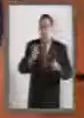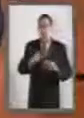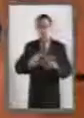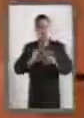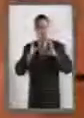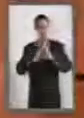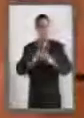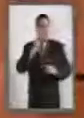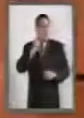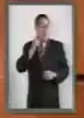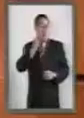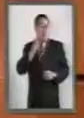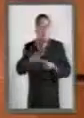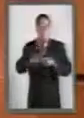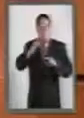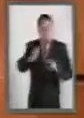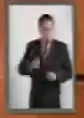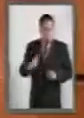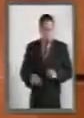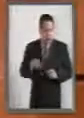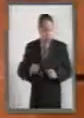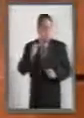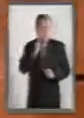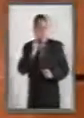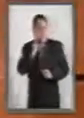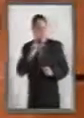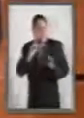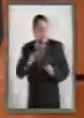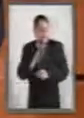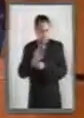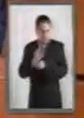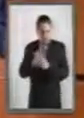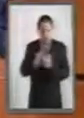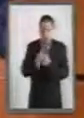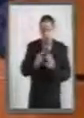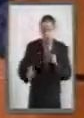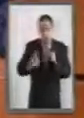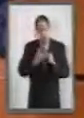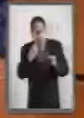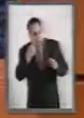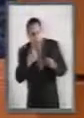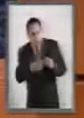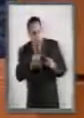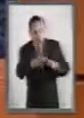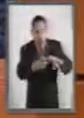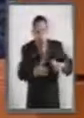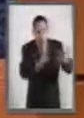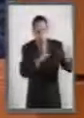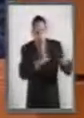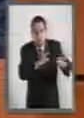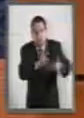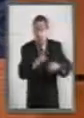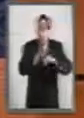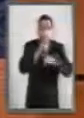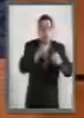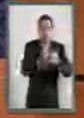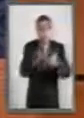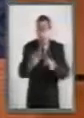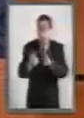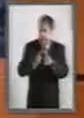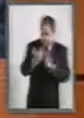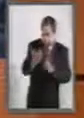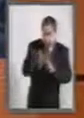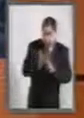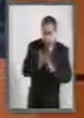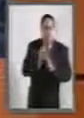Unión, específicamente este Senado, pueda conocer de la declaratoria de afectación una vez emitida. Y por supuesto la